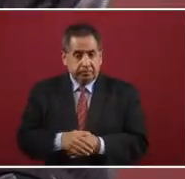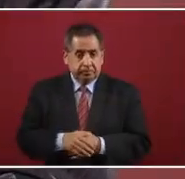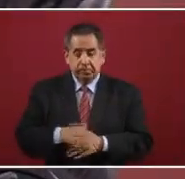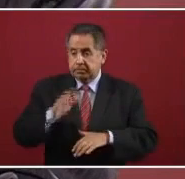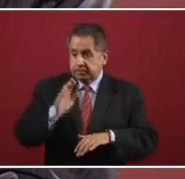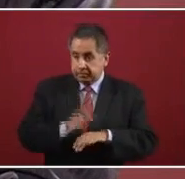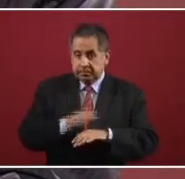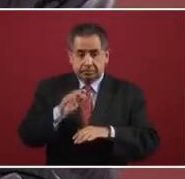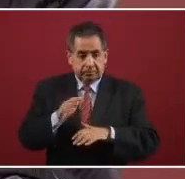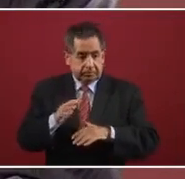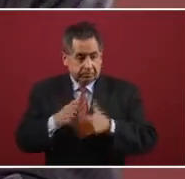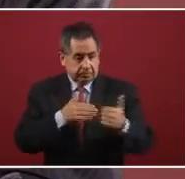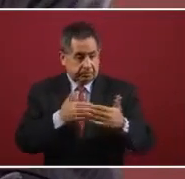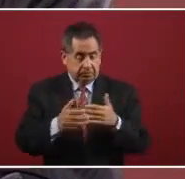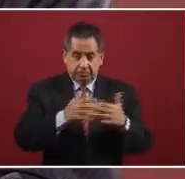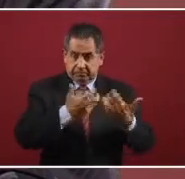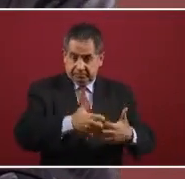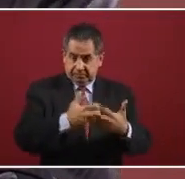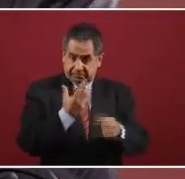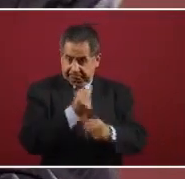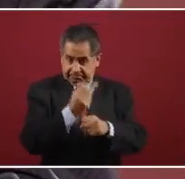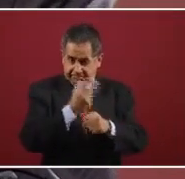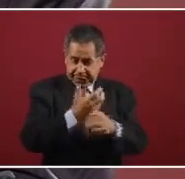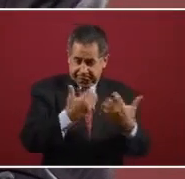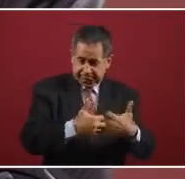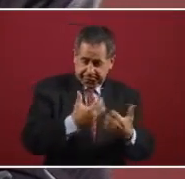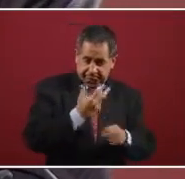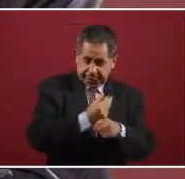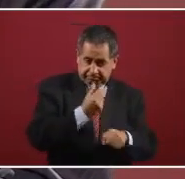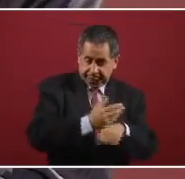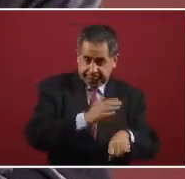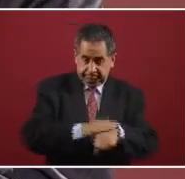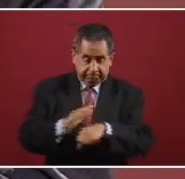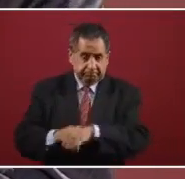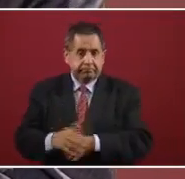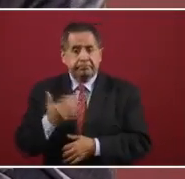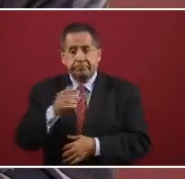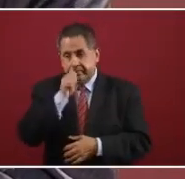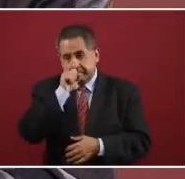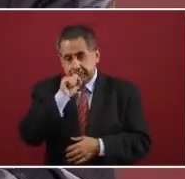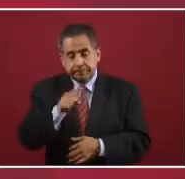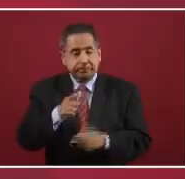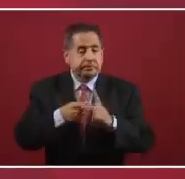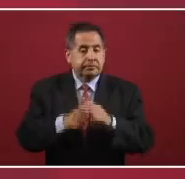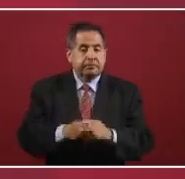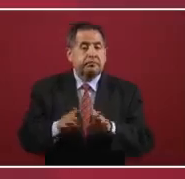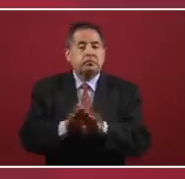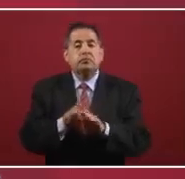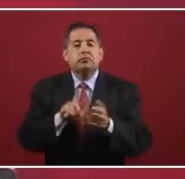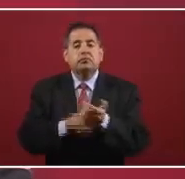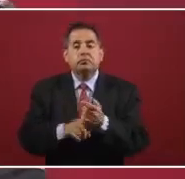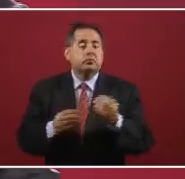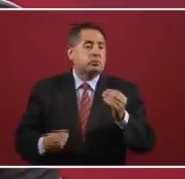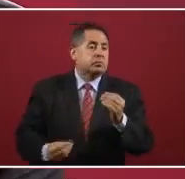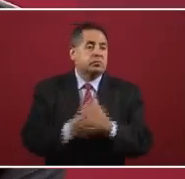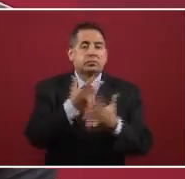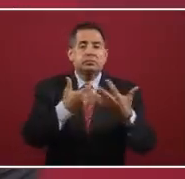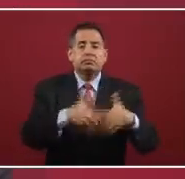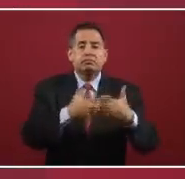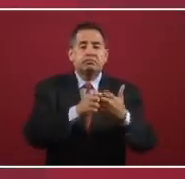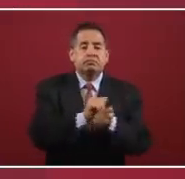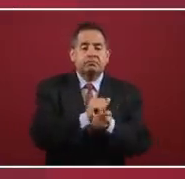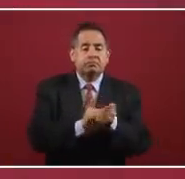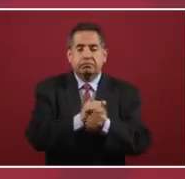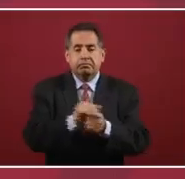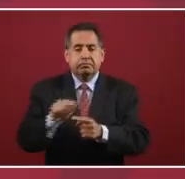modernizando las 6 refinerías y echando a andar, operando la nueva refinería de